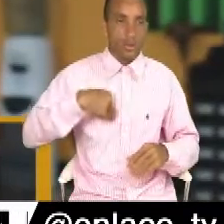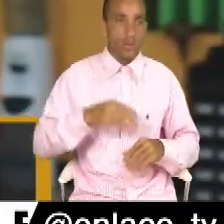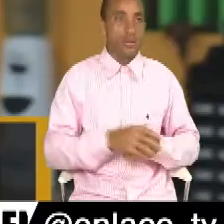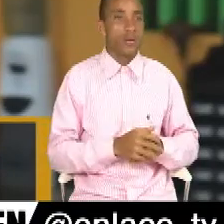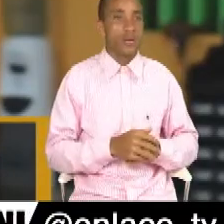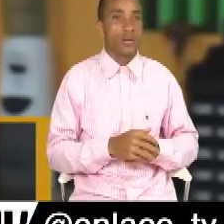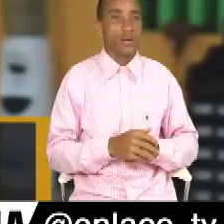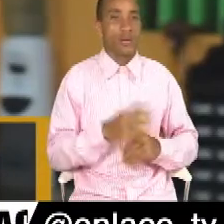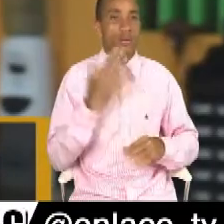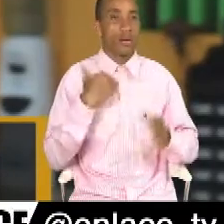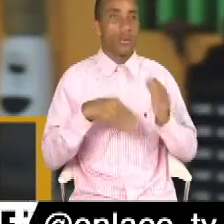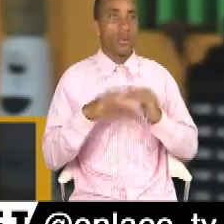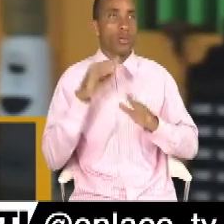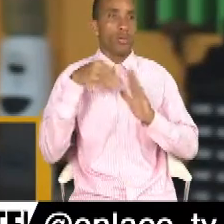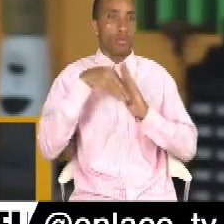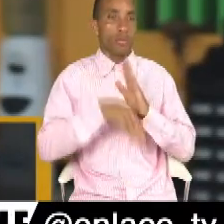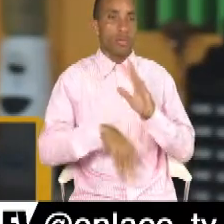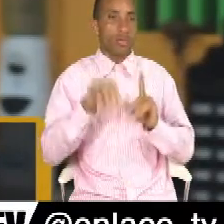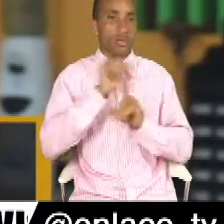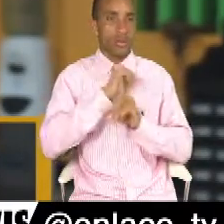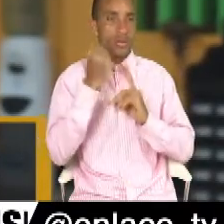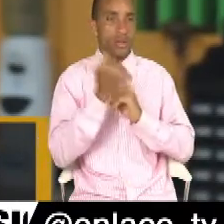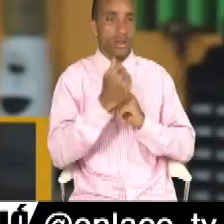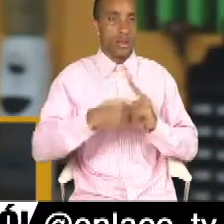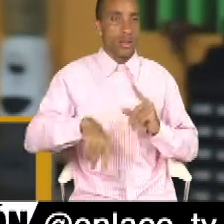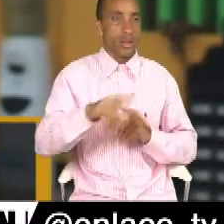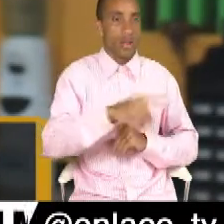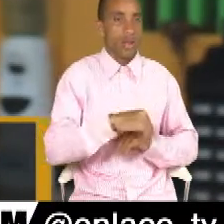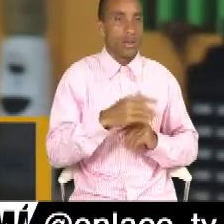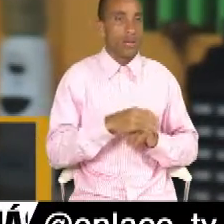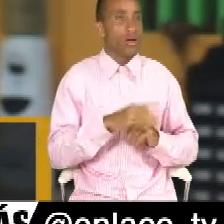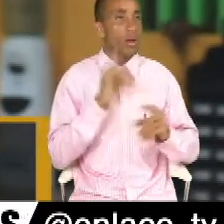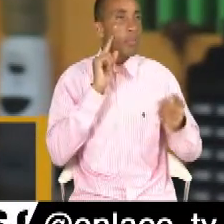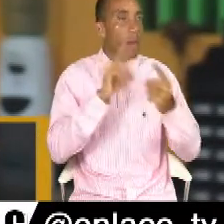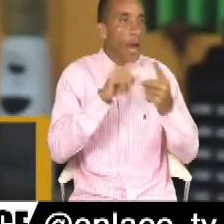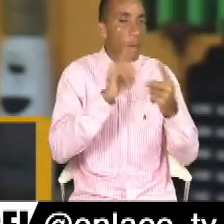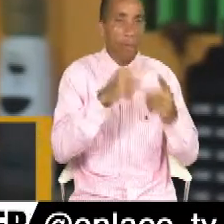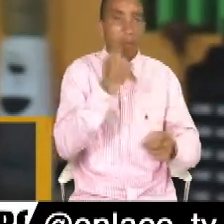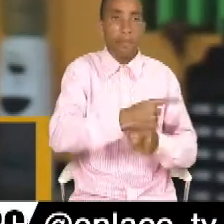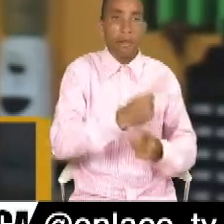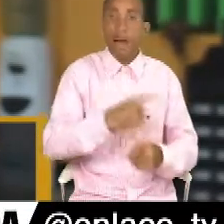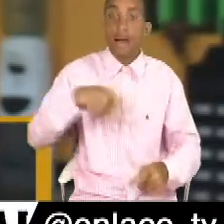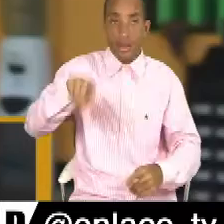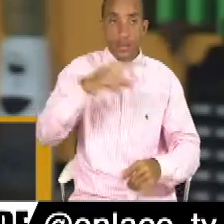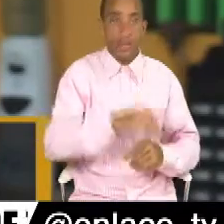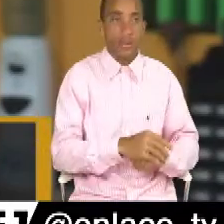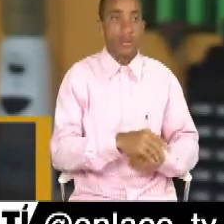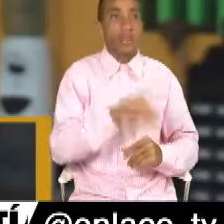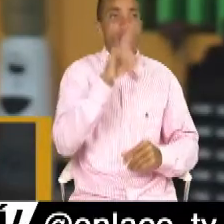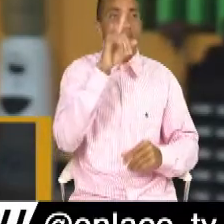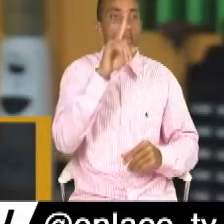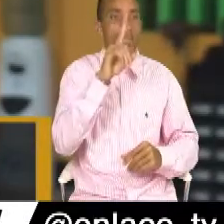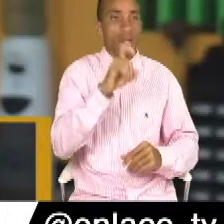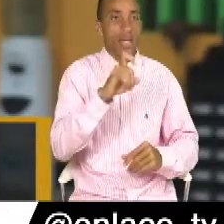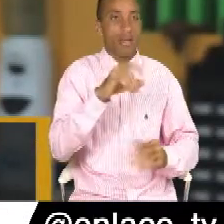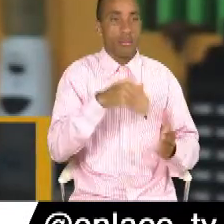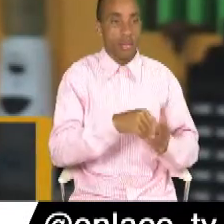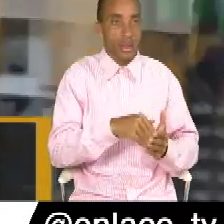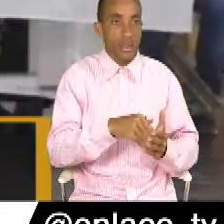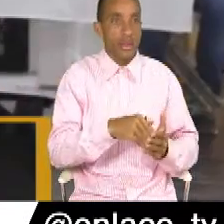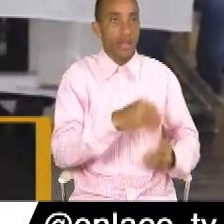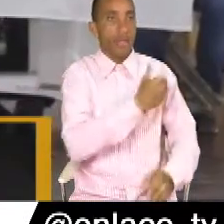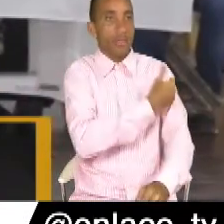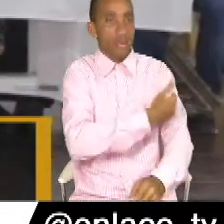vamos de para atrás en lo social y ellos van cumpliendo todas sus metas. Están sacando 6.000 millones de pesos por día del